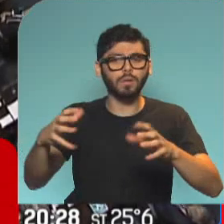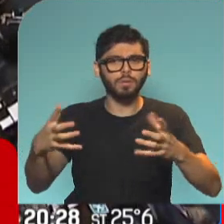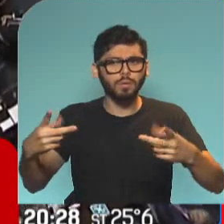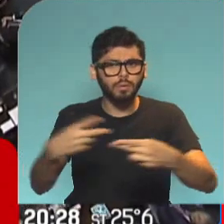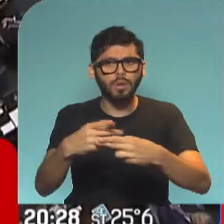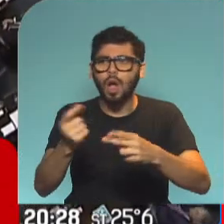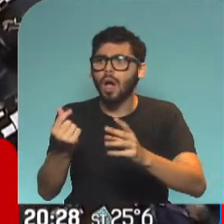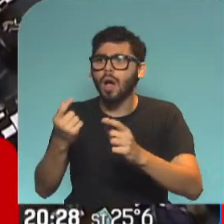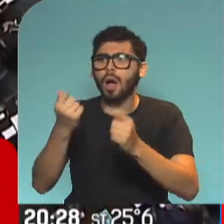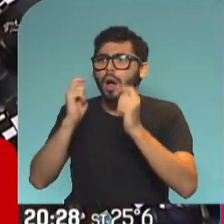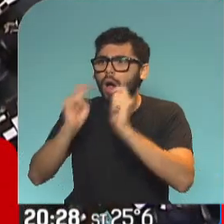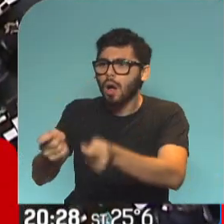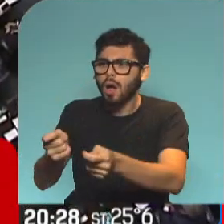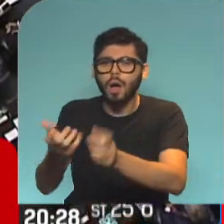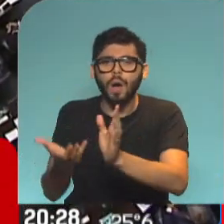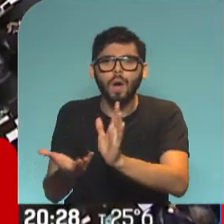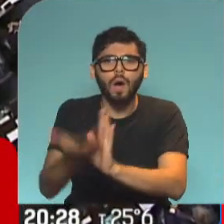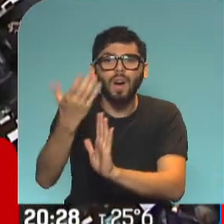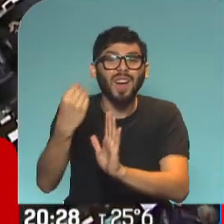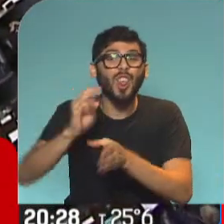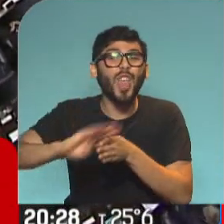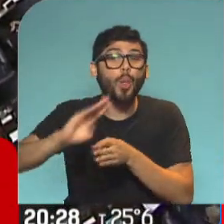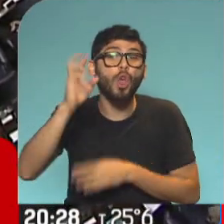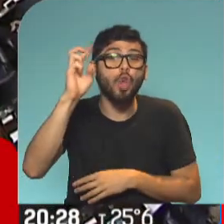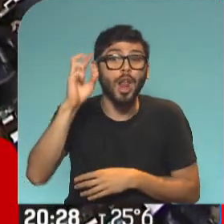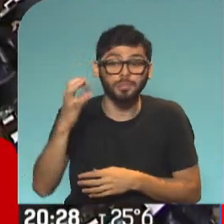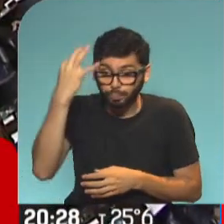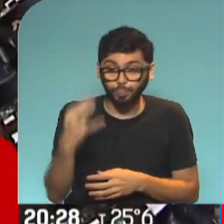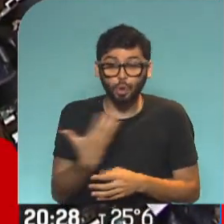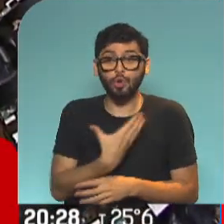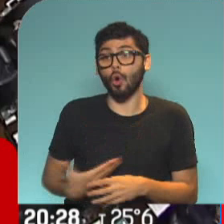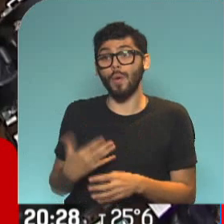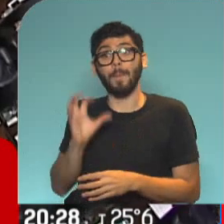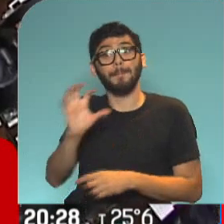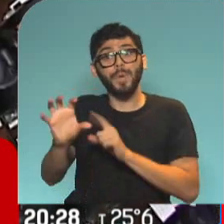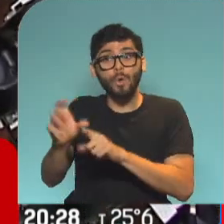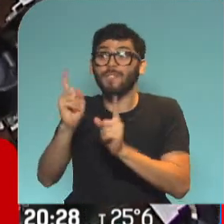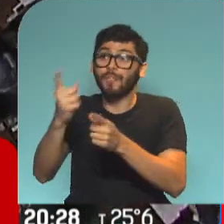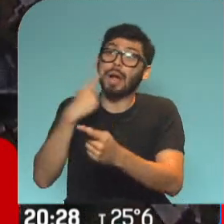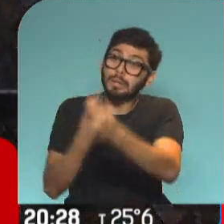único que aumentó fue la deuda. Deuda en dólares que el gobierno de la provincia todavía está